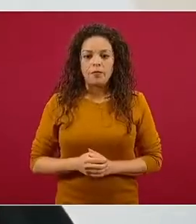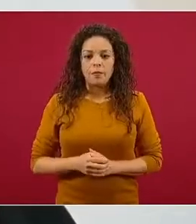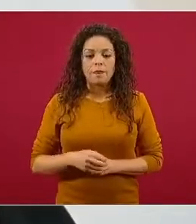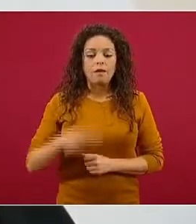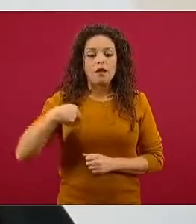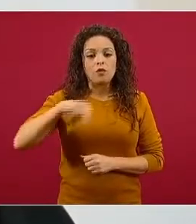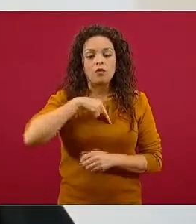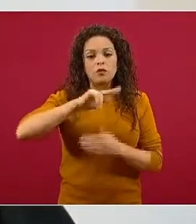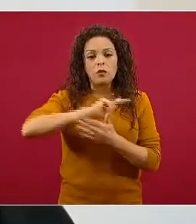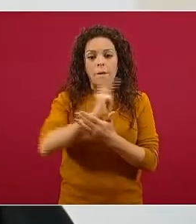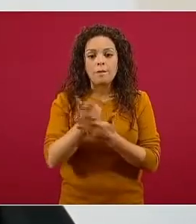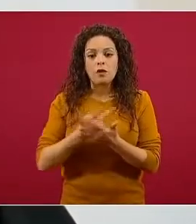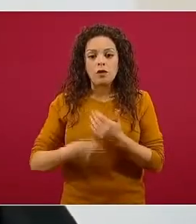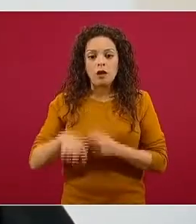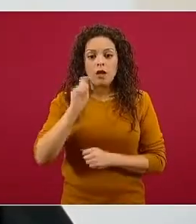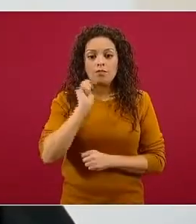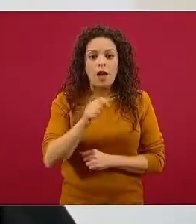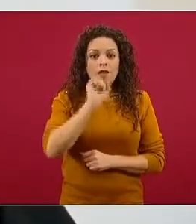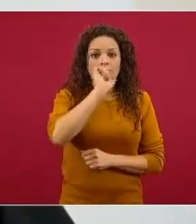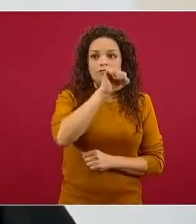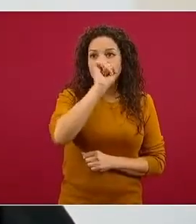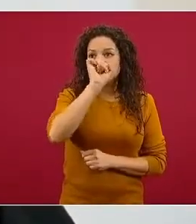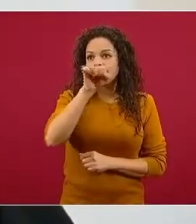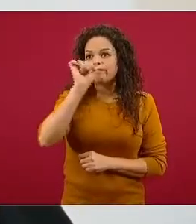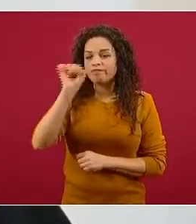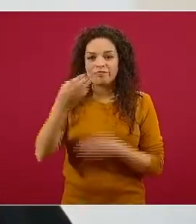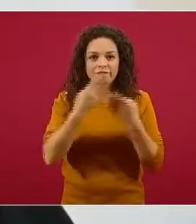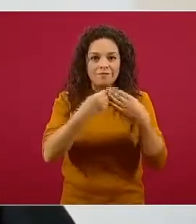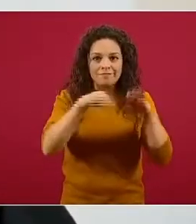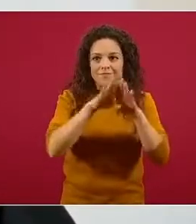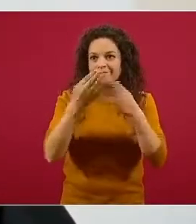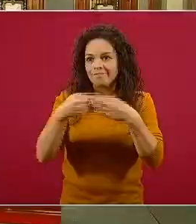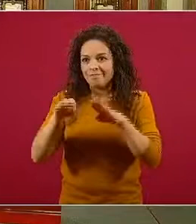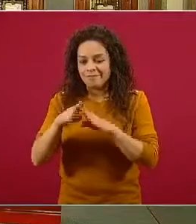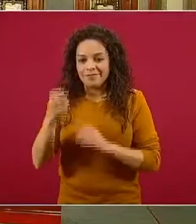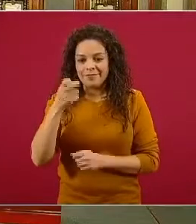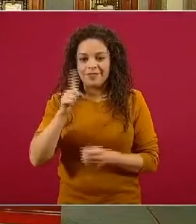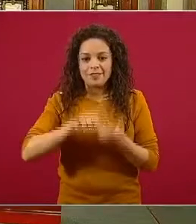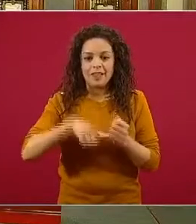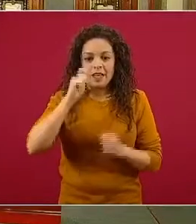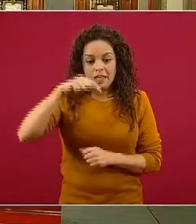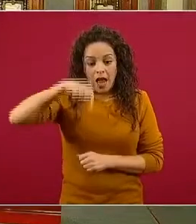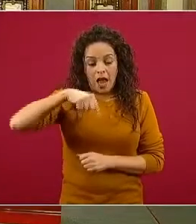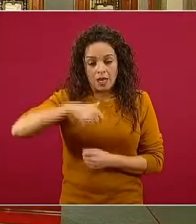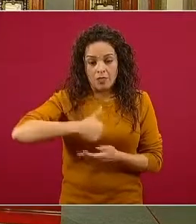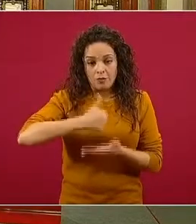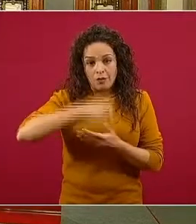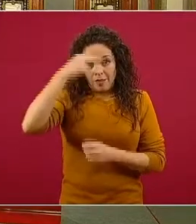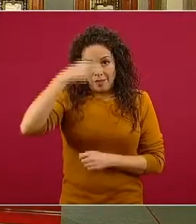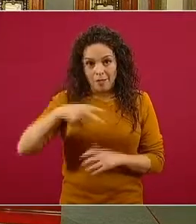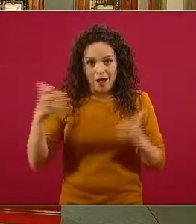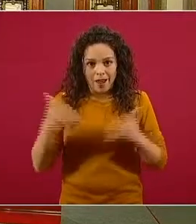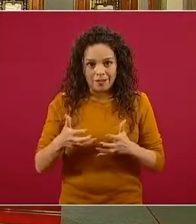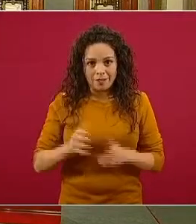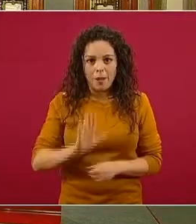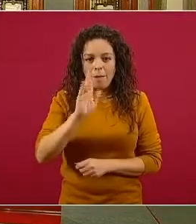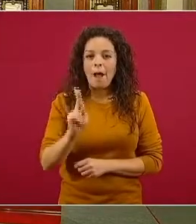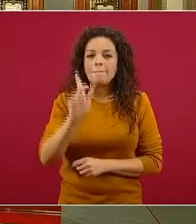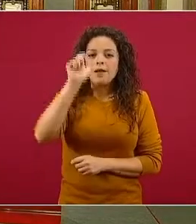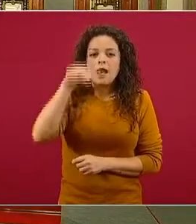programa de Operación Tocapuertas, que es tiro de precisión, lo que hicimos en la Ciudad de México, que fue como plan